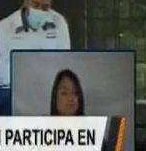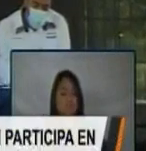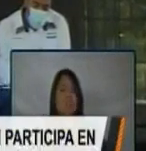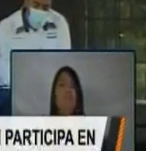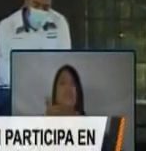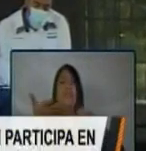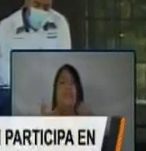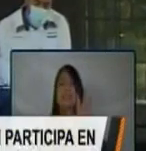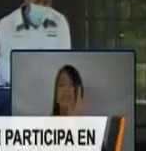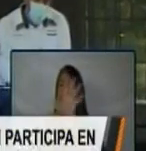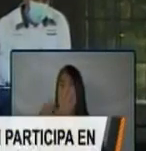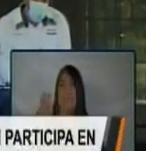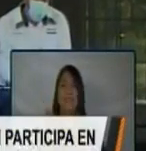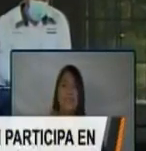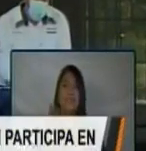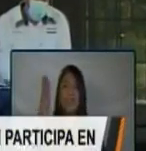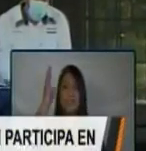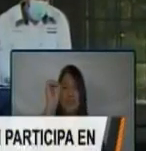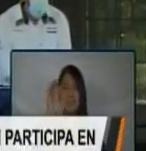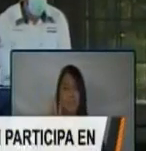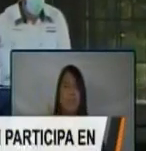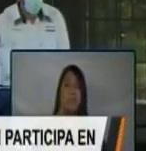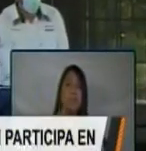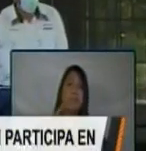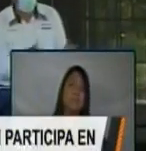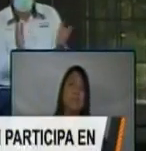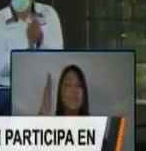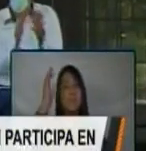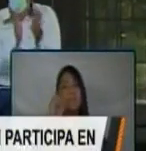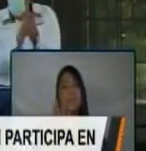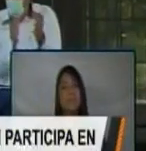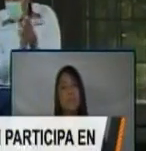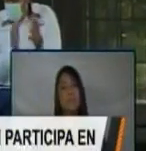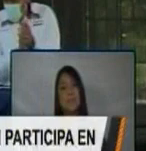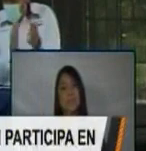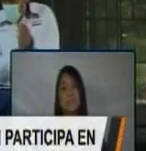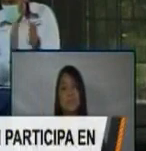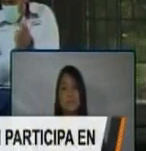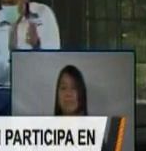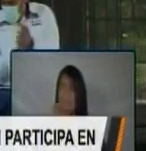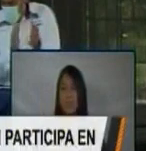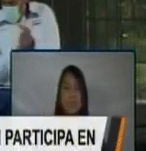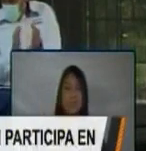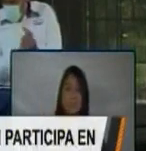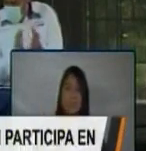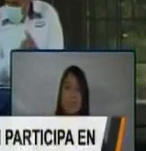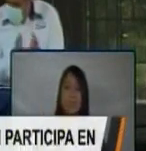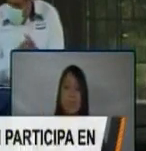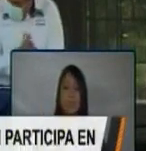Dios les bendiga, pero especialmente que Dios bendiga a Guatemala, que nunca se detiene.